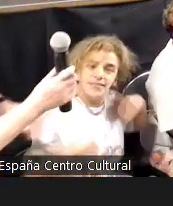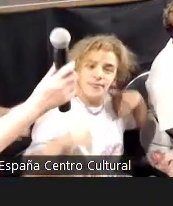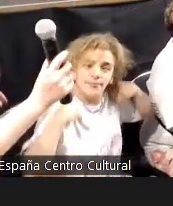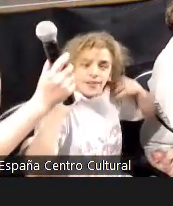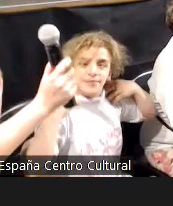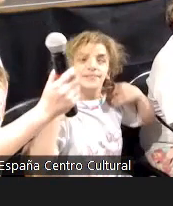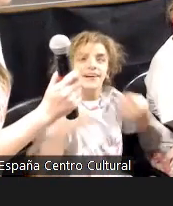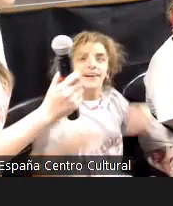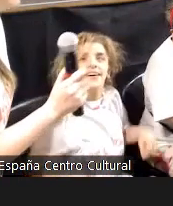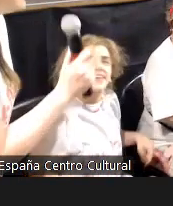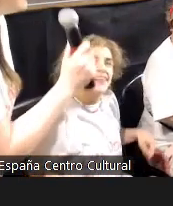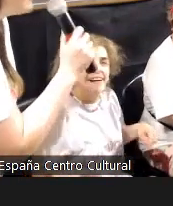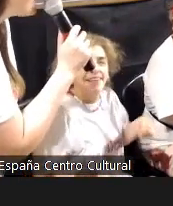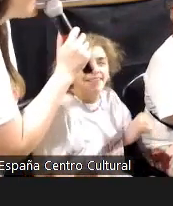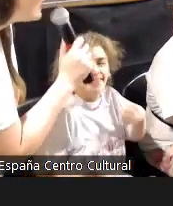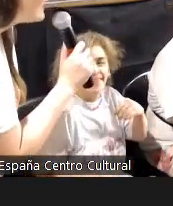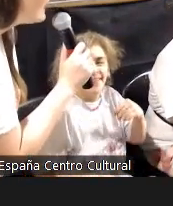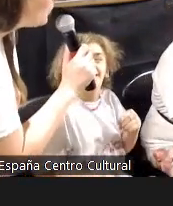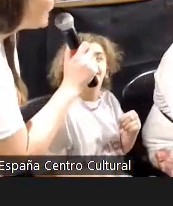permiso